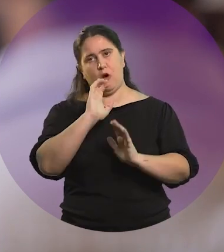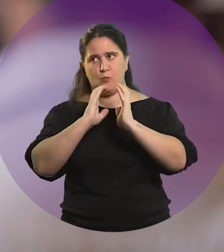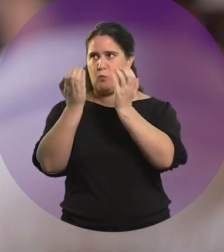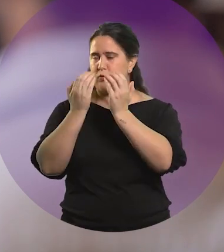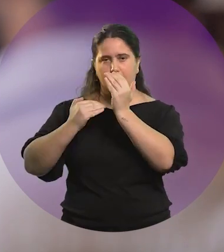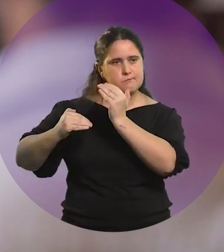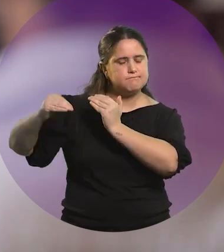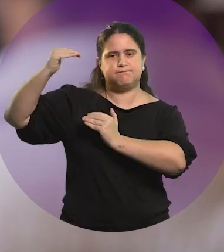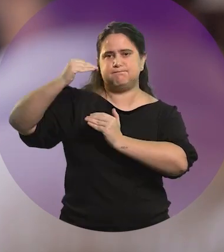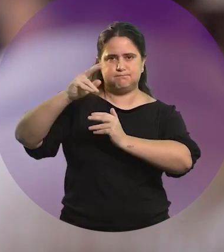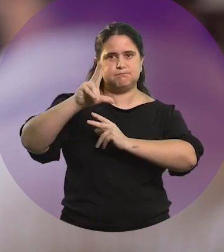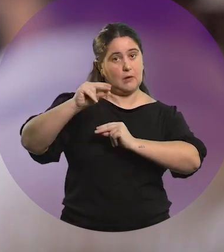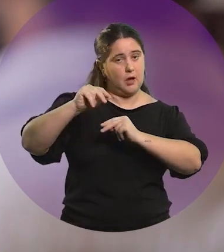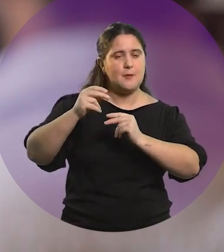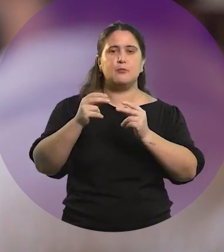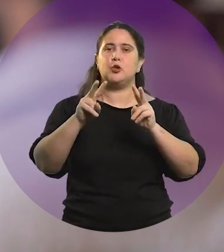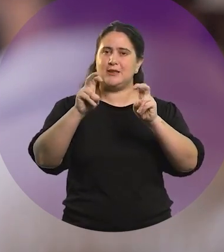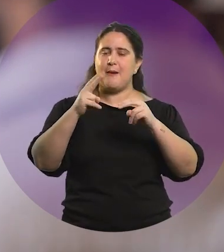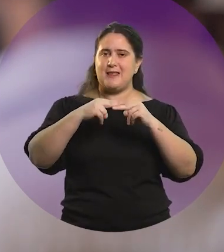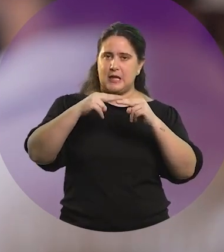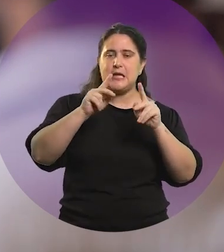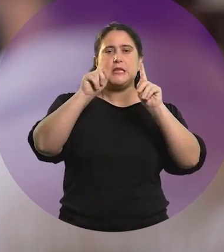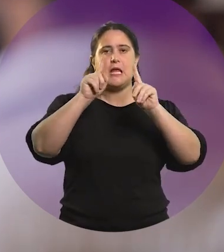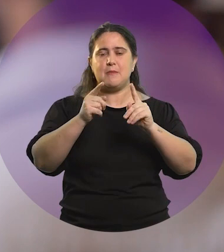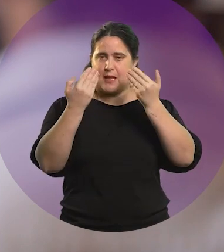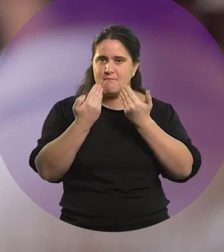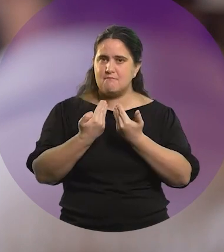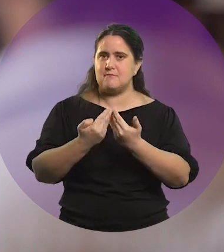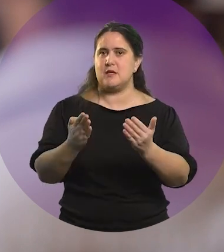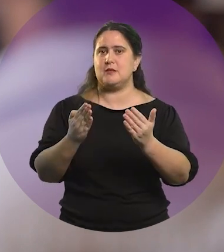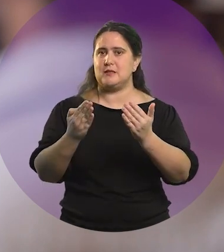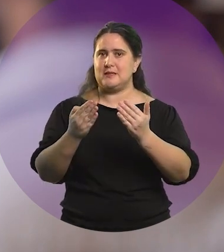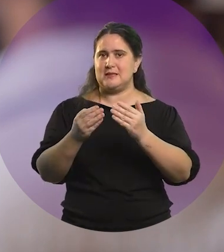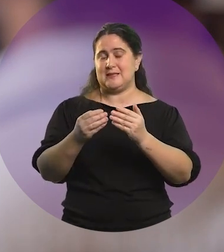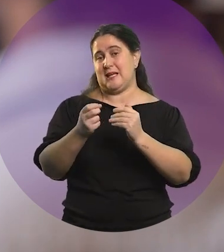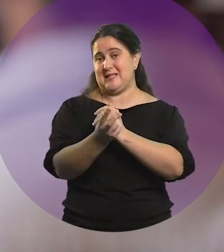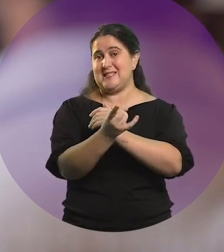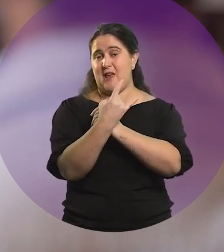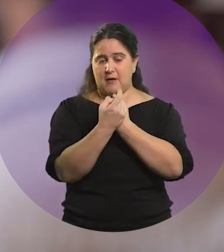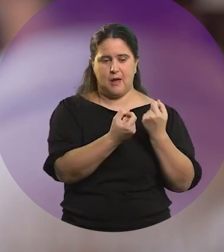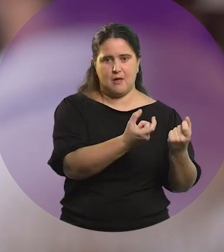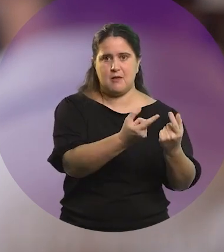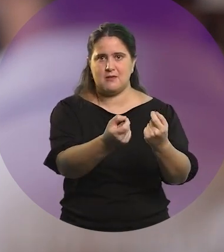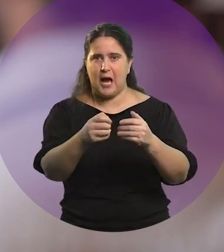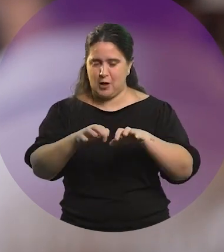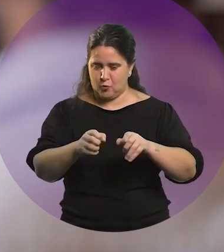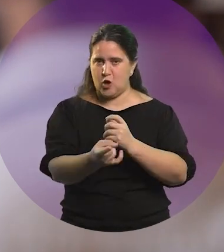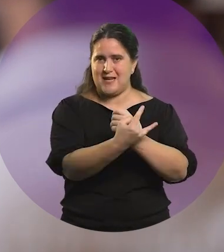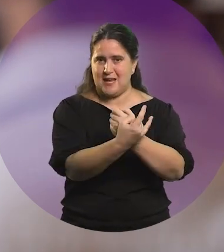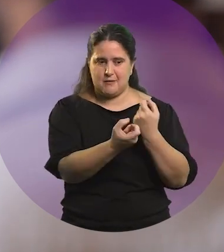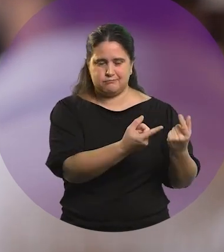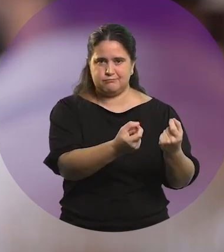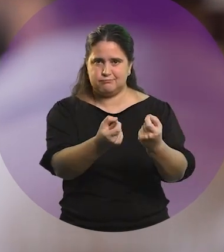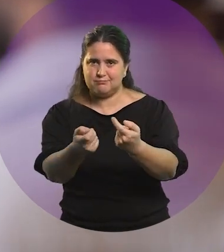a nivel mundial por la conectividad y también específicamente desde el inicio del plan Ceibal con la Ceibalita, con el